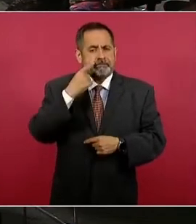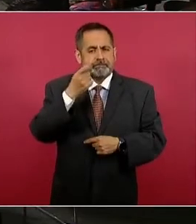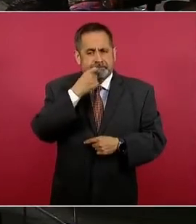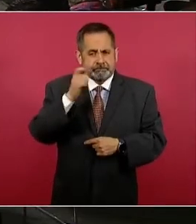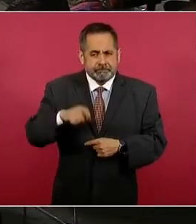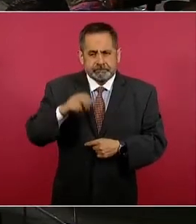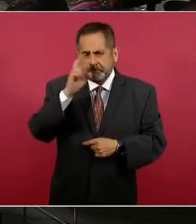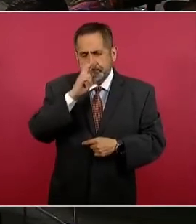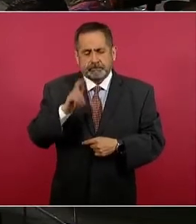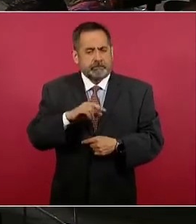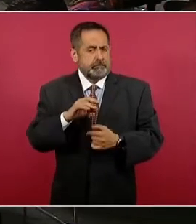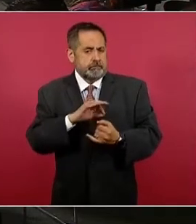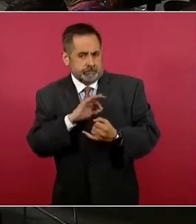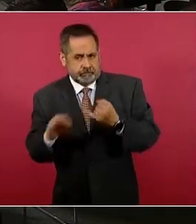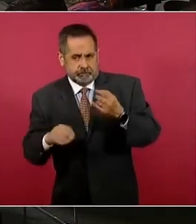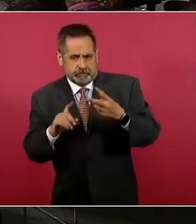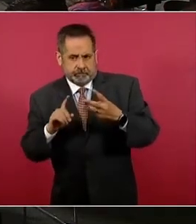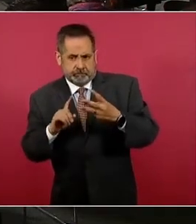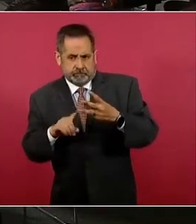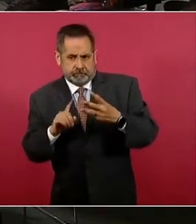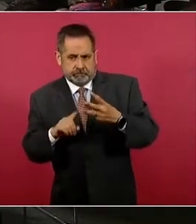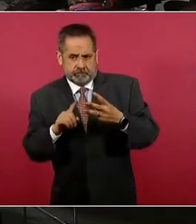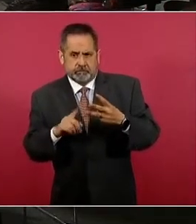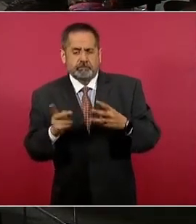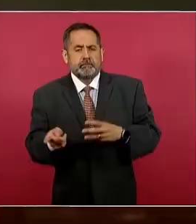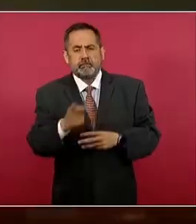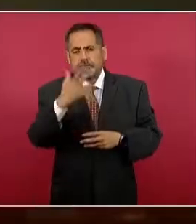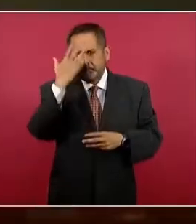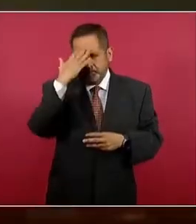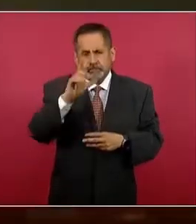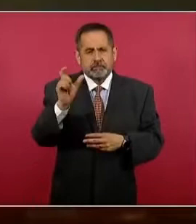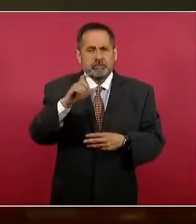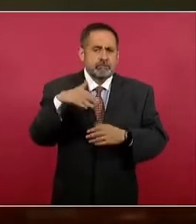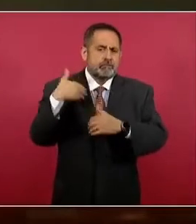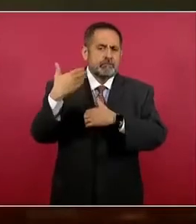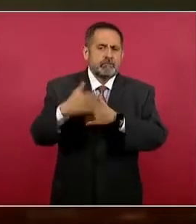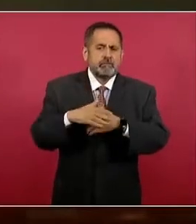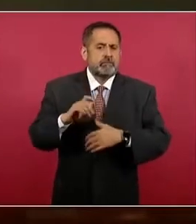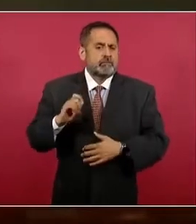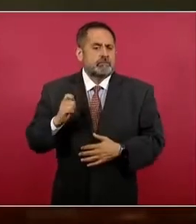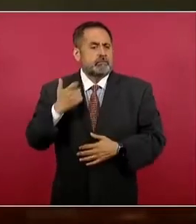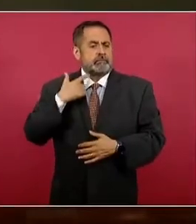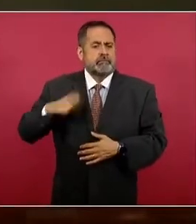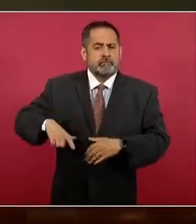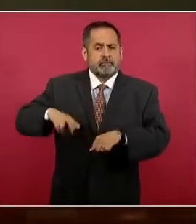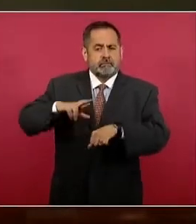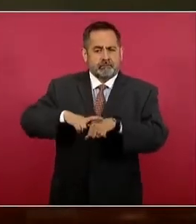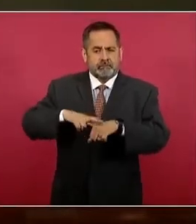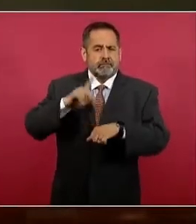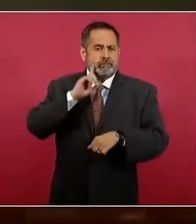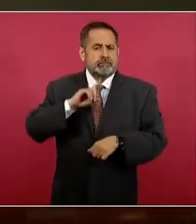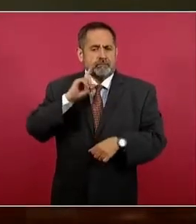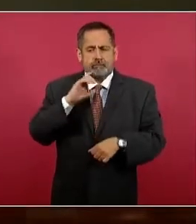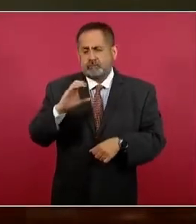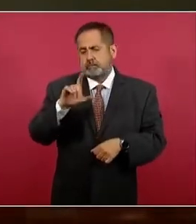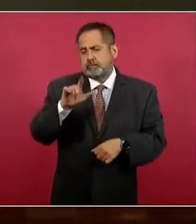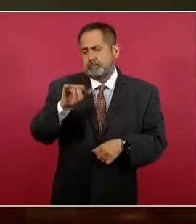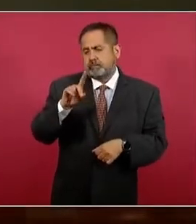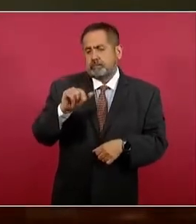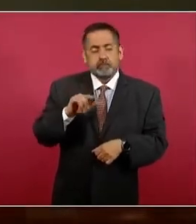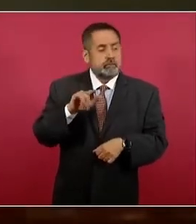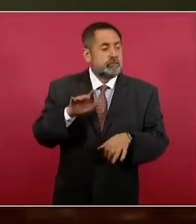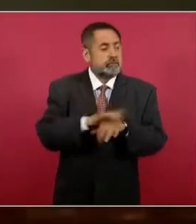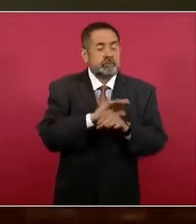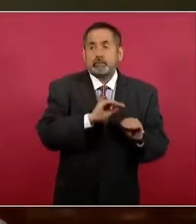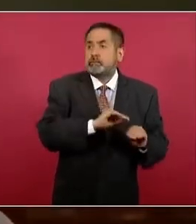último, preguntarle si ya conoce cuándo tomará posesión la exgobernadora Claudia Pavlovich del consulado